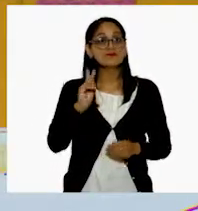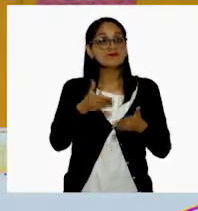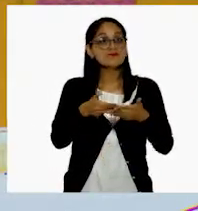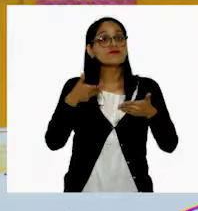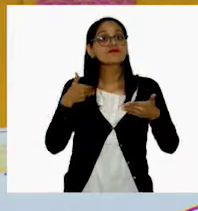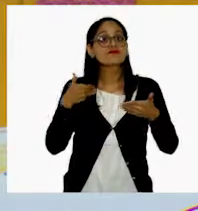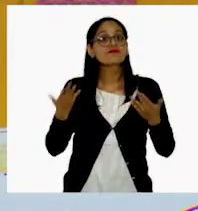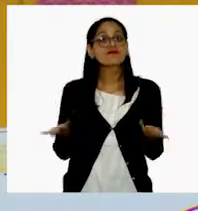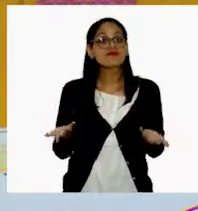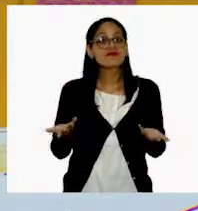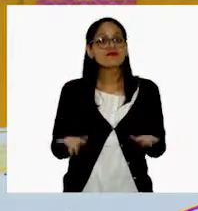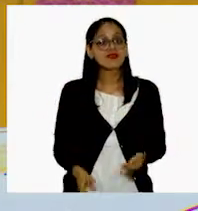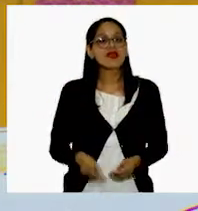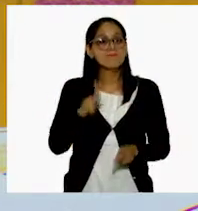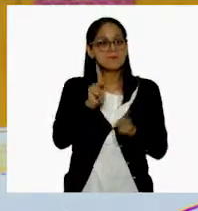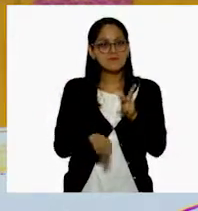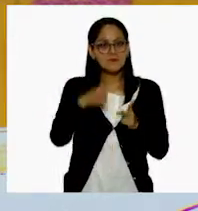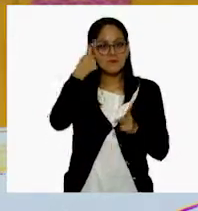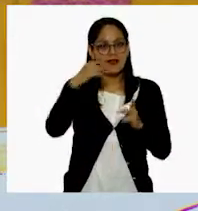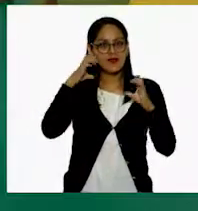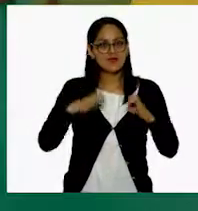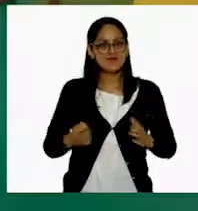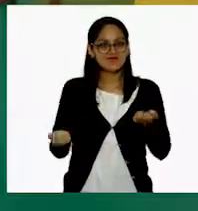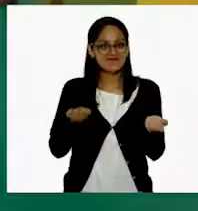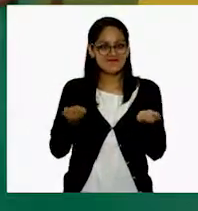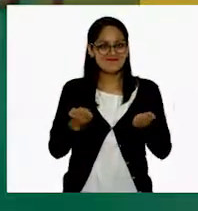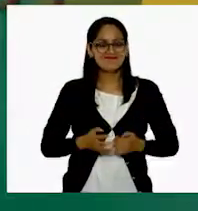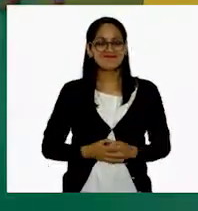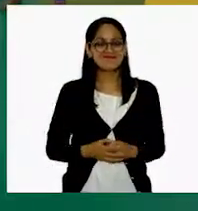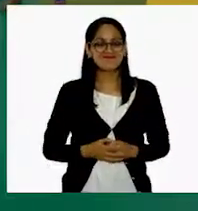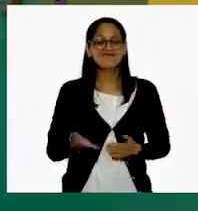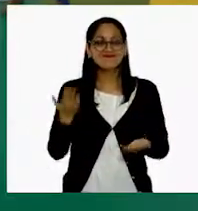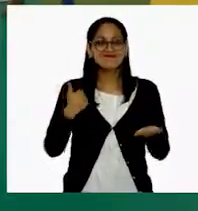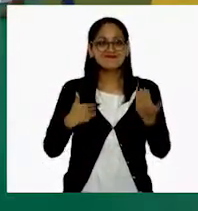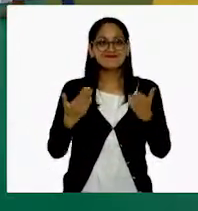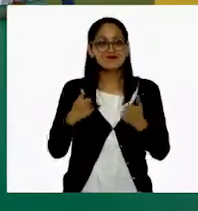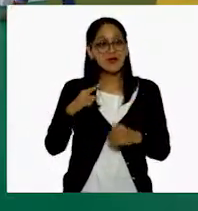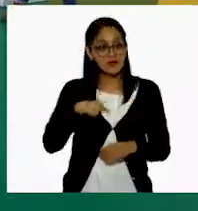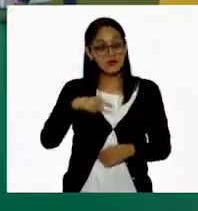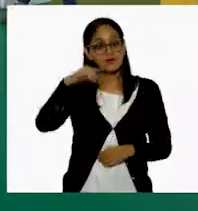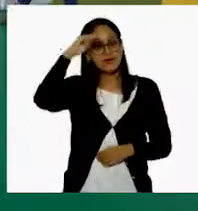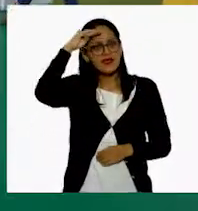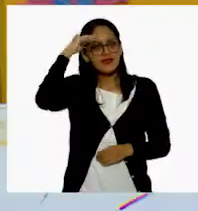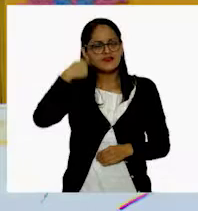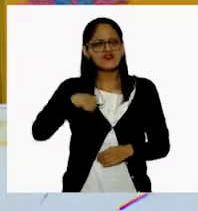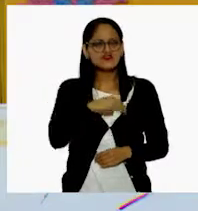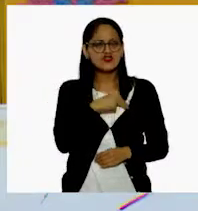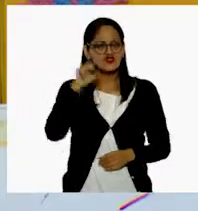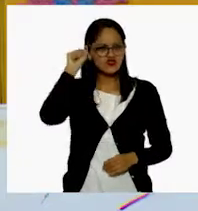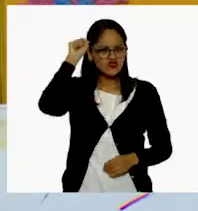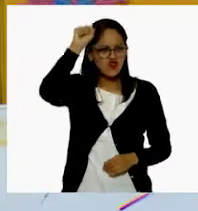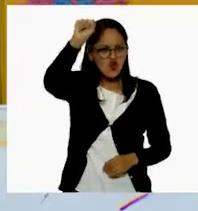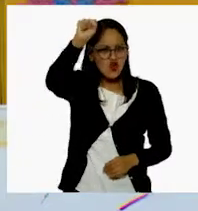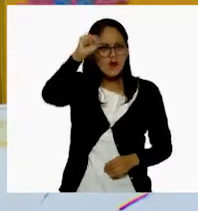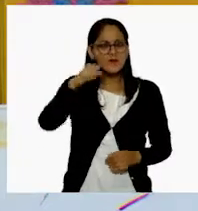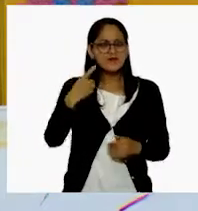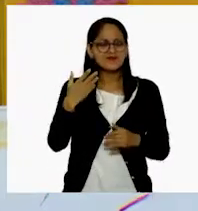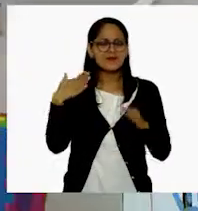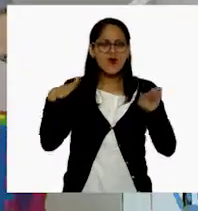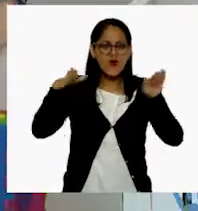Pero antes, una pausa activa. ¿Qué les parece si volamos como superhéroes? ¡Sí! ¡Sí,